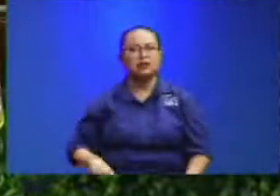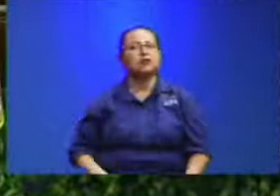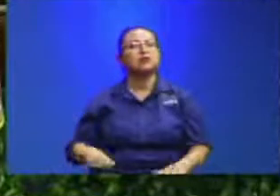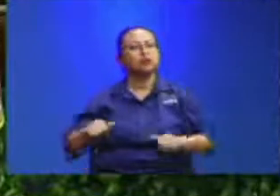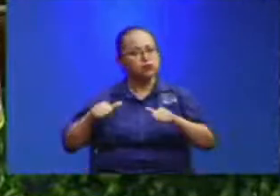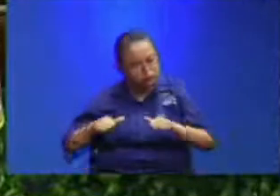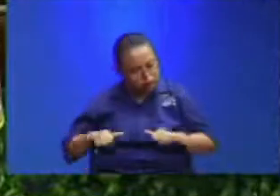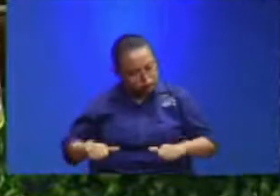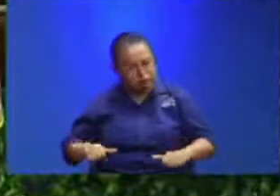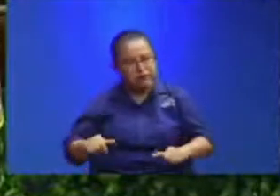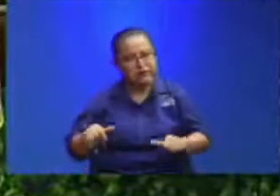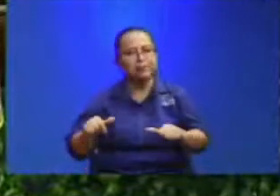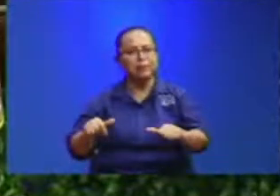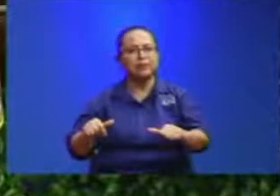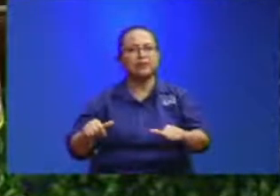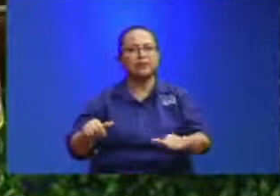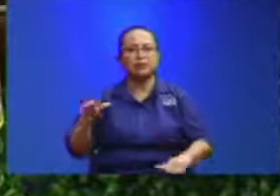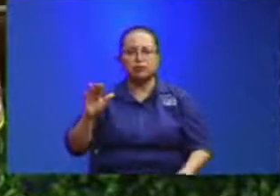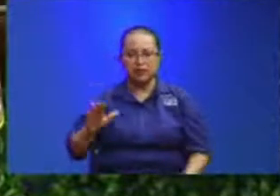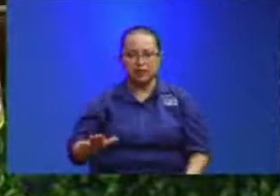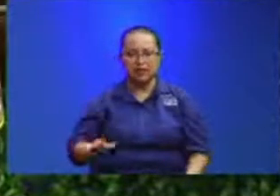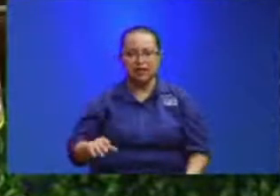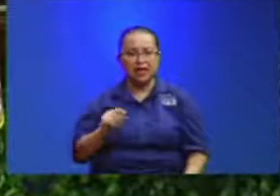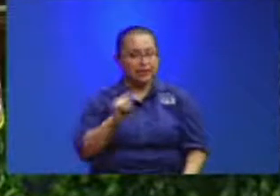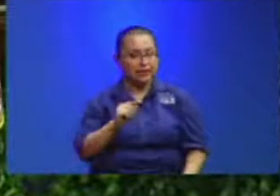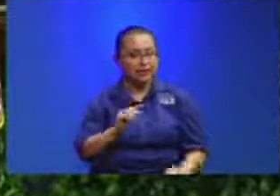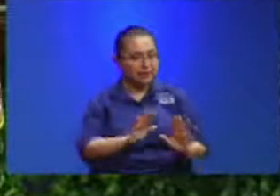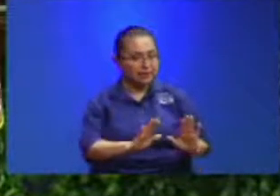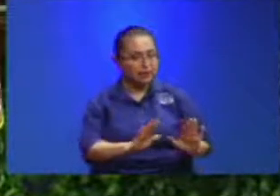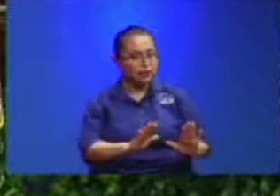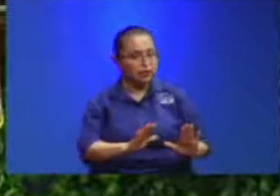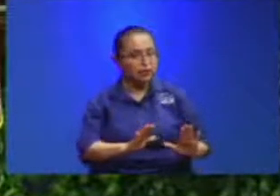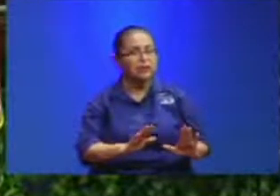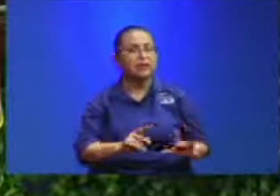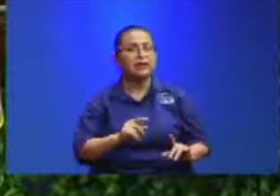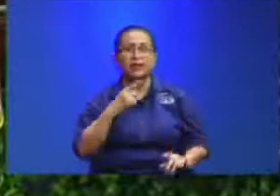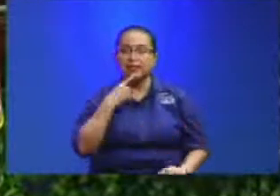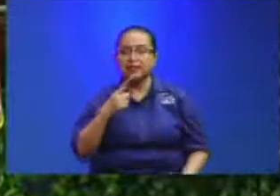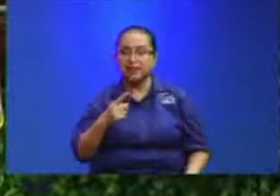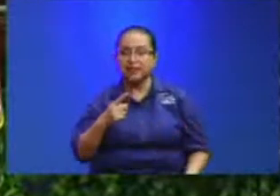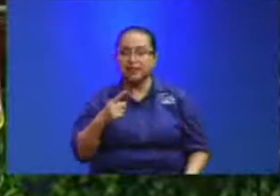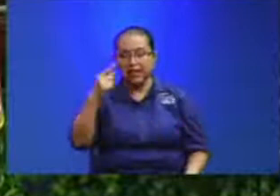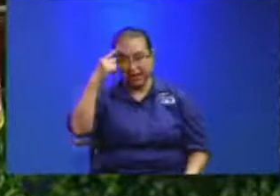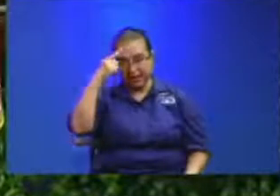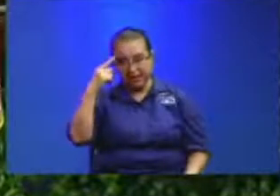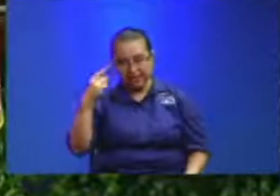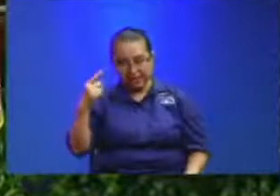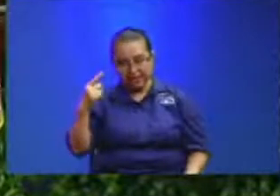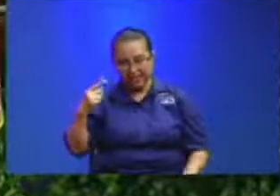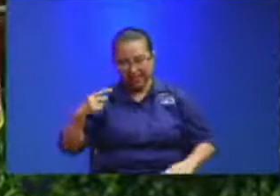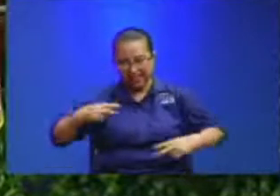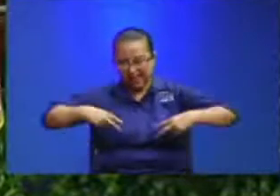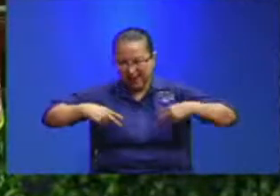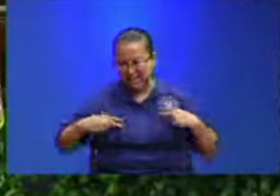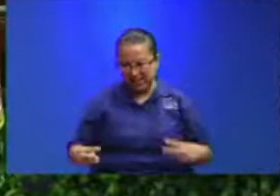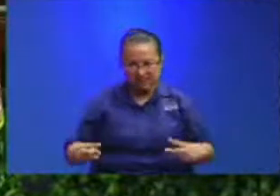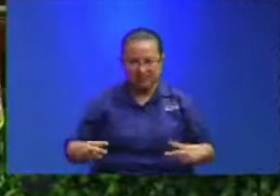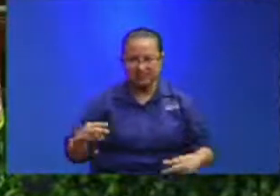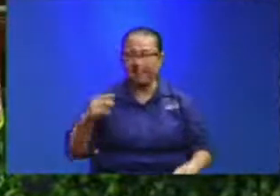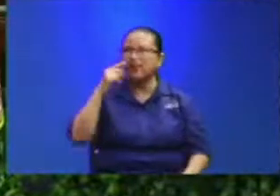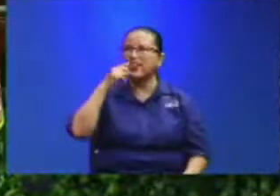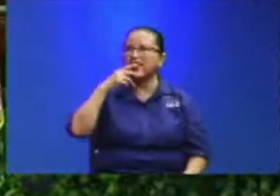después hay una coma hayan isaías y el día de la venganza del dios nuestro